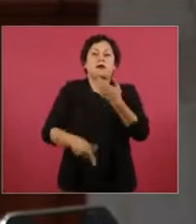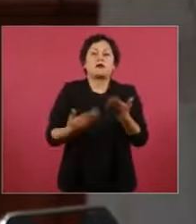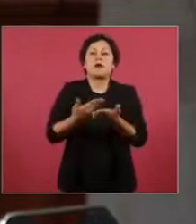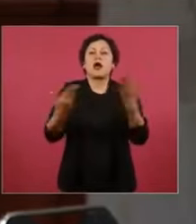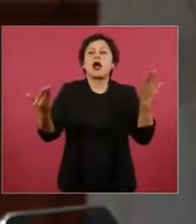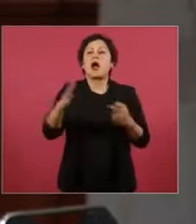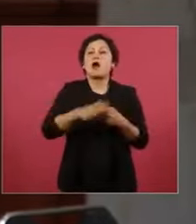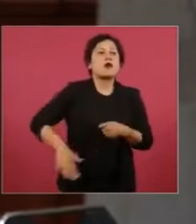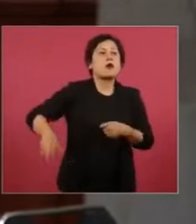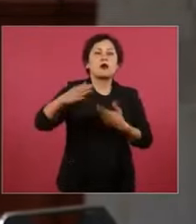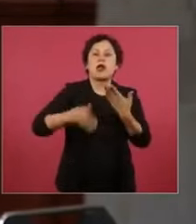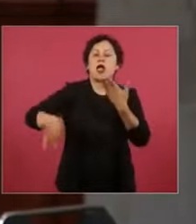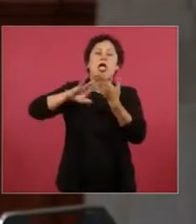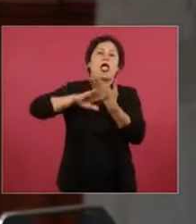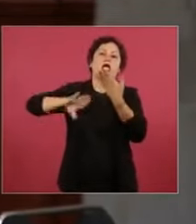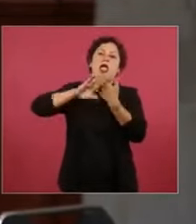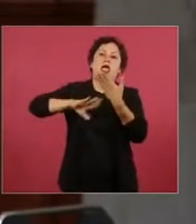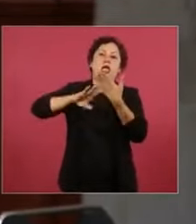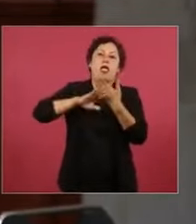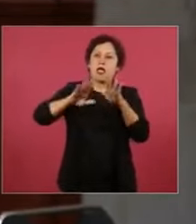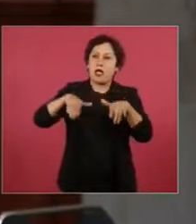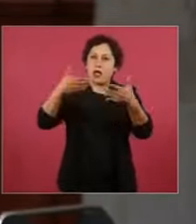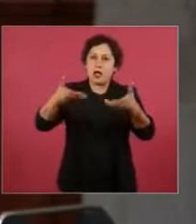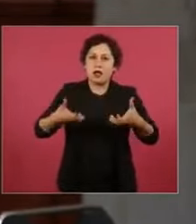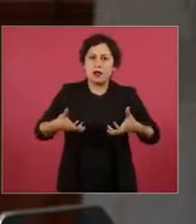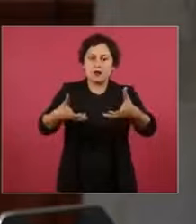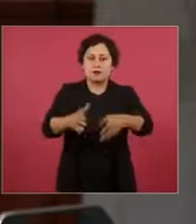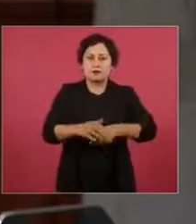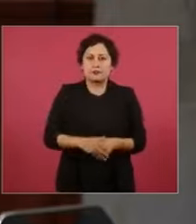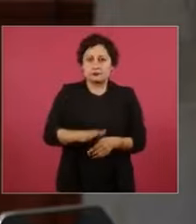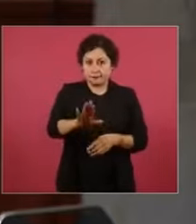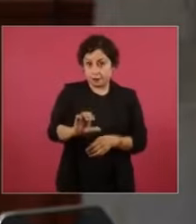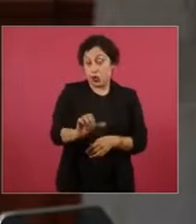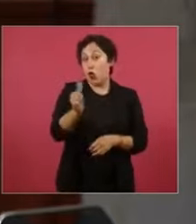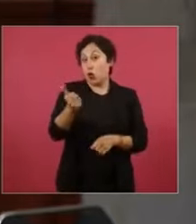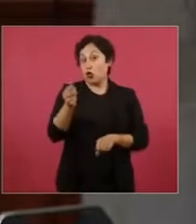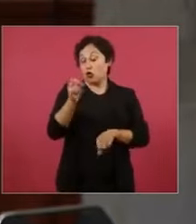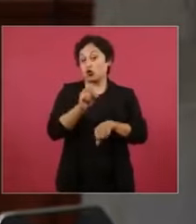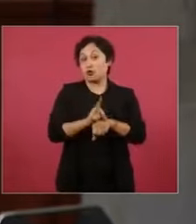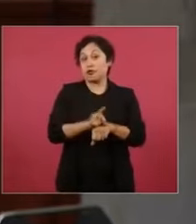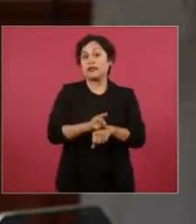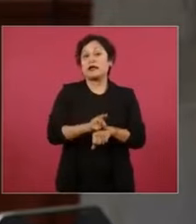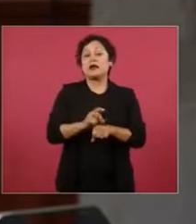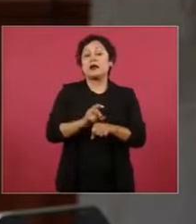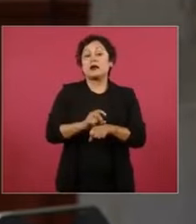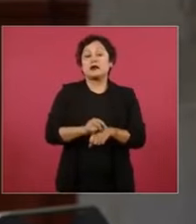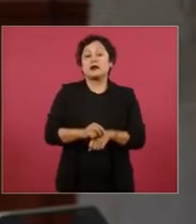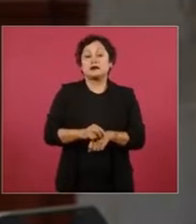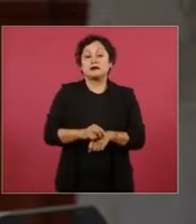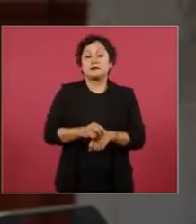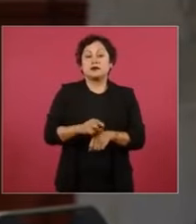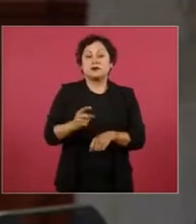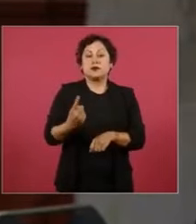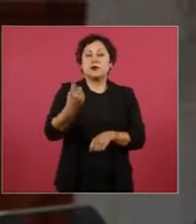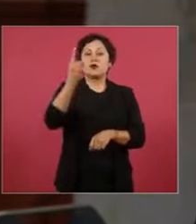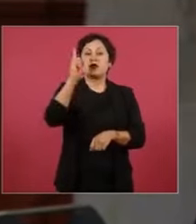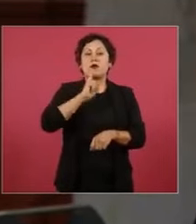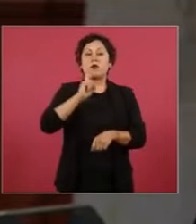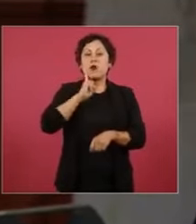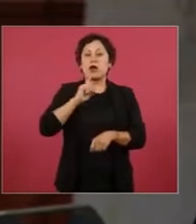calle. Y el otro día en el correo, una doña venía con su bastón. Yo sentía que casi me